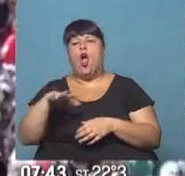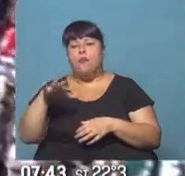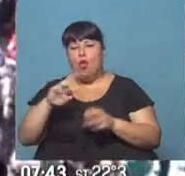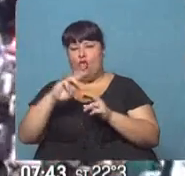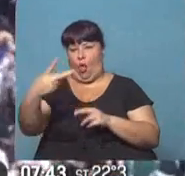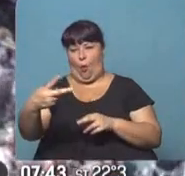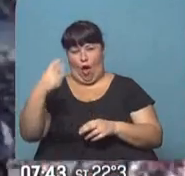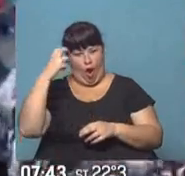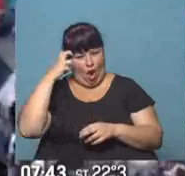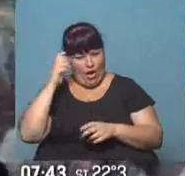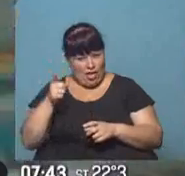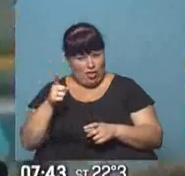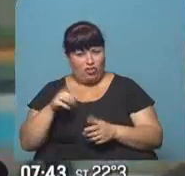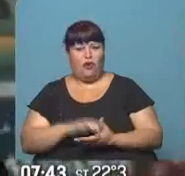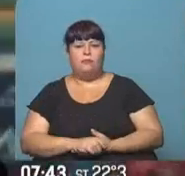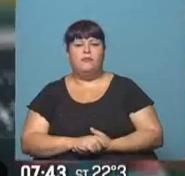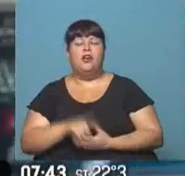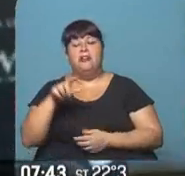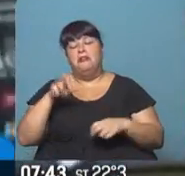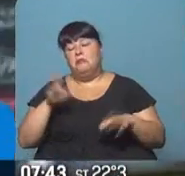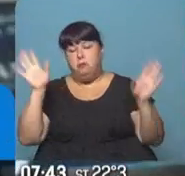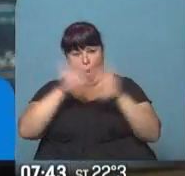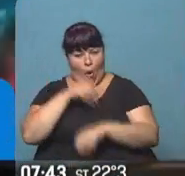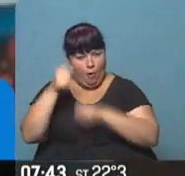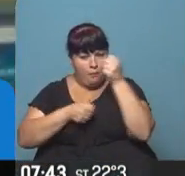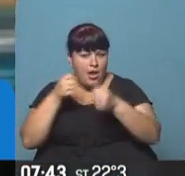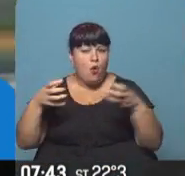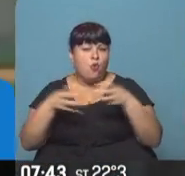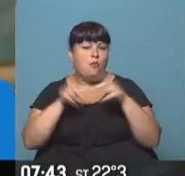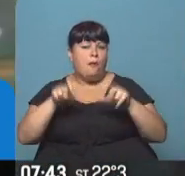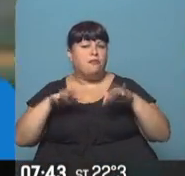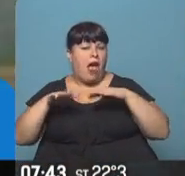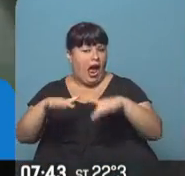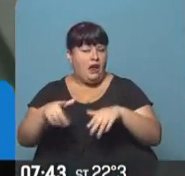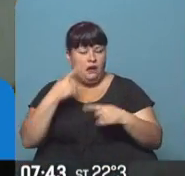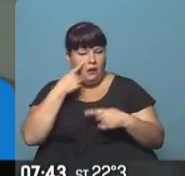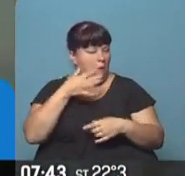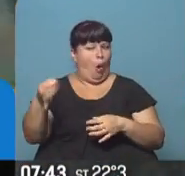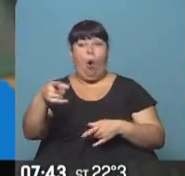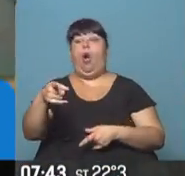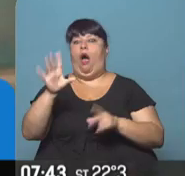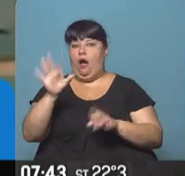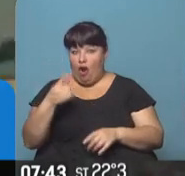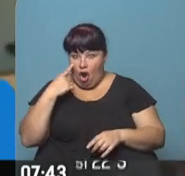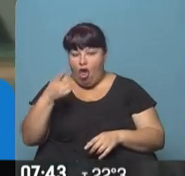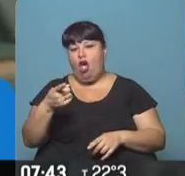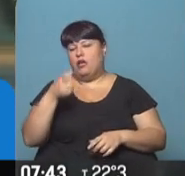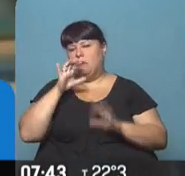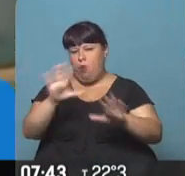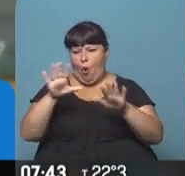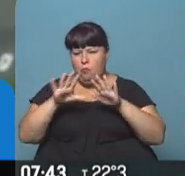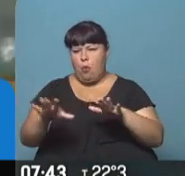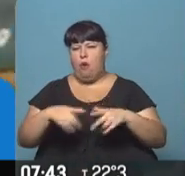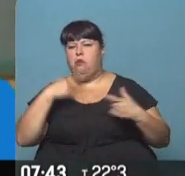a dos cuadras del Congreso de la Nación. Allí fue agredido por un grupo de manifestantes que lo reconocieron y comenzaron a empujarlo y también